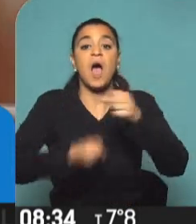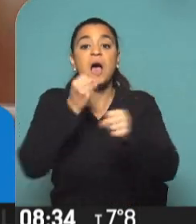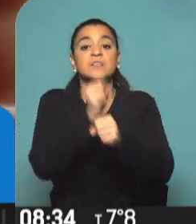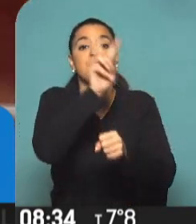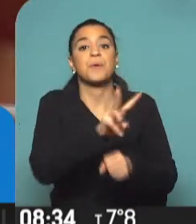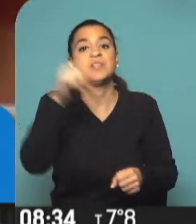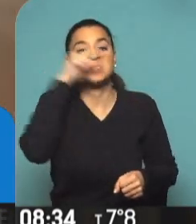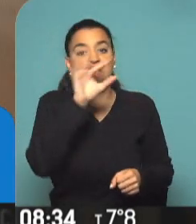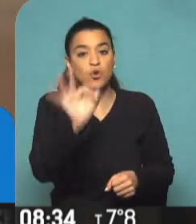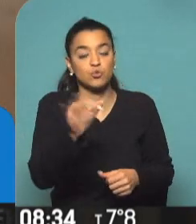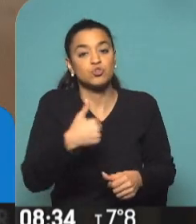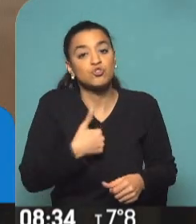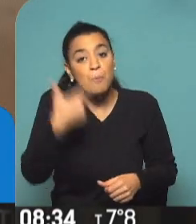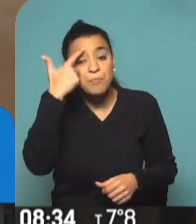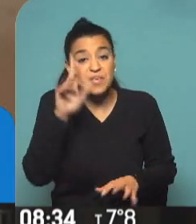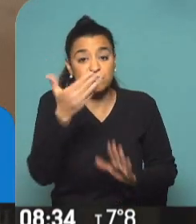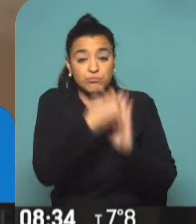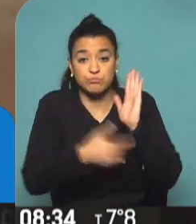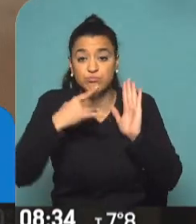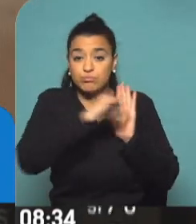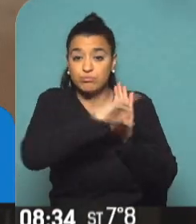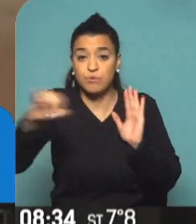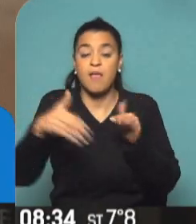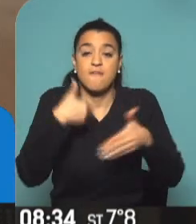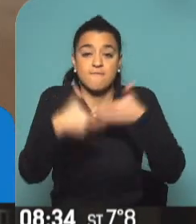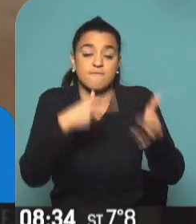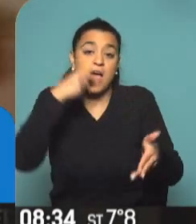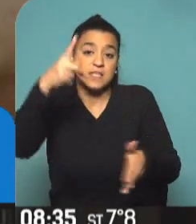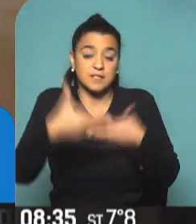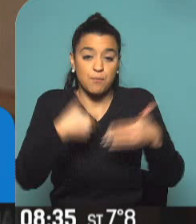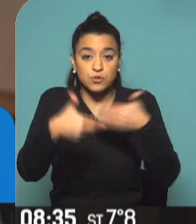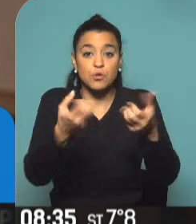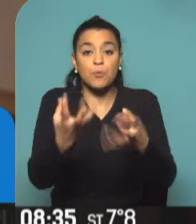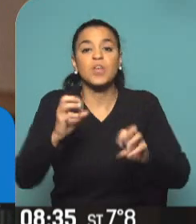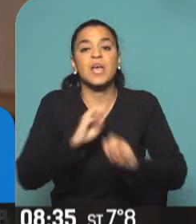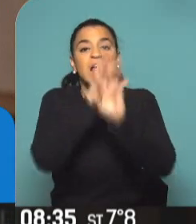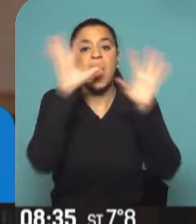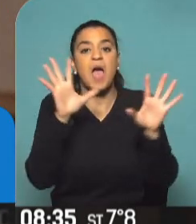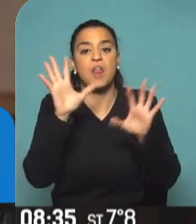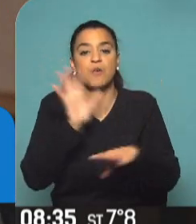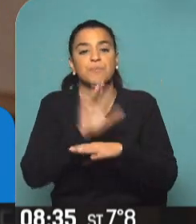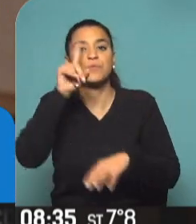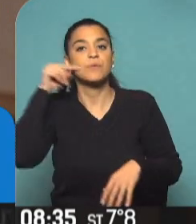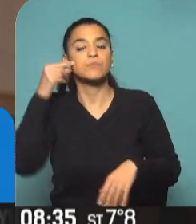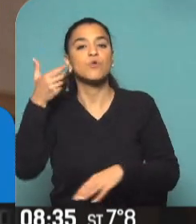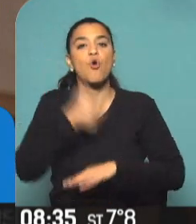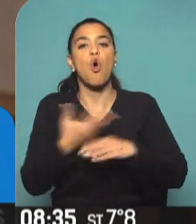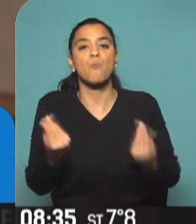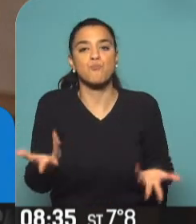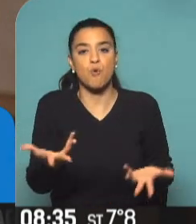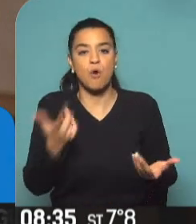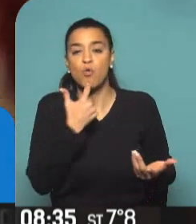de octubre? Yo creo que ese comunicado facilitó el proceso porque dejó clara la posición de Alberto Fernández. No